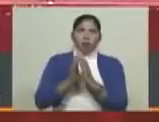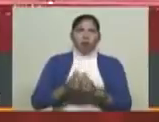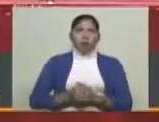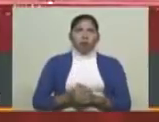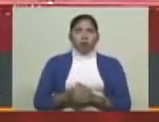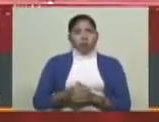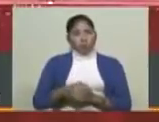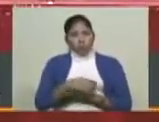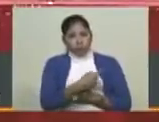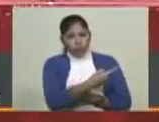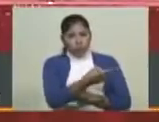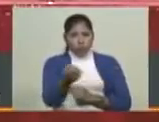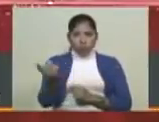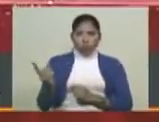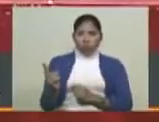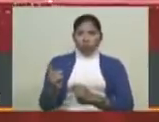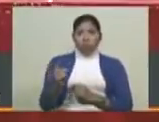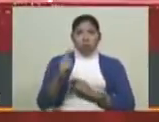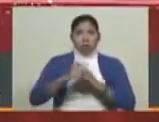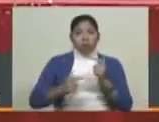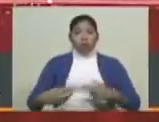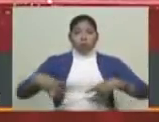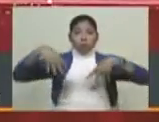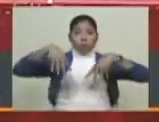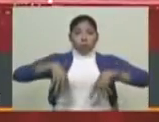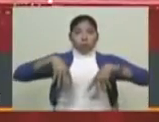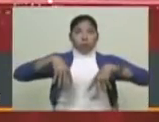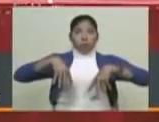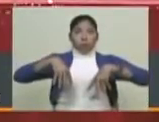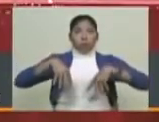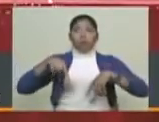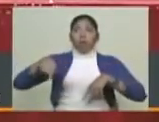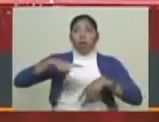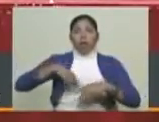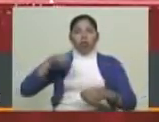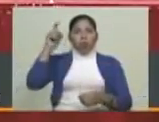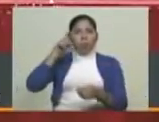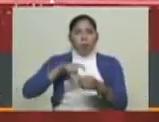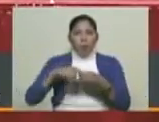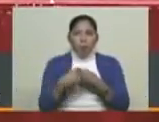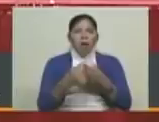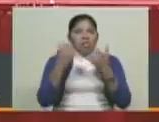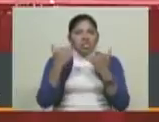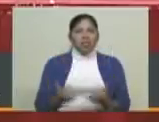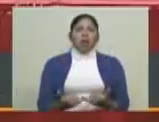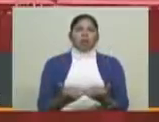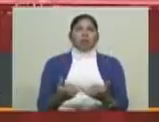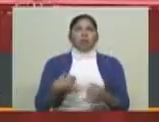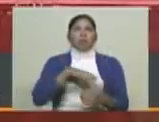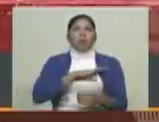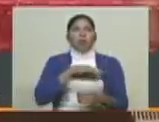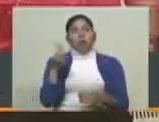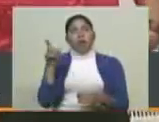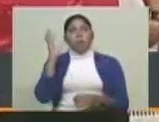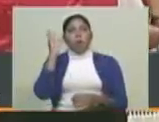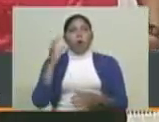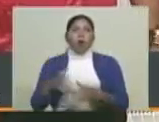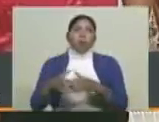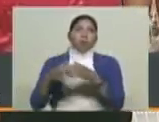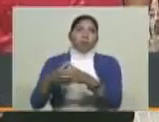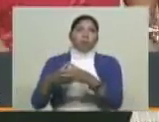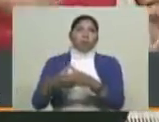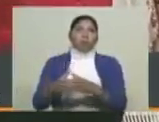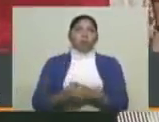Estos camaradas que están aquí se incorporan de manera inmediata al comando de campaña que dirige la compañera Estela